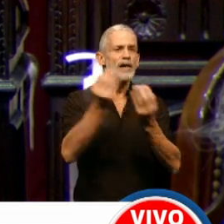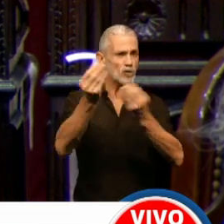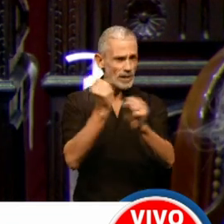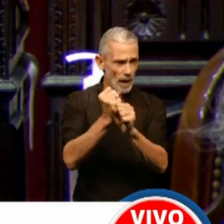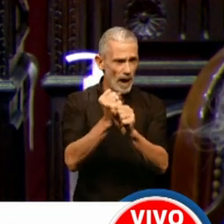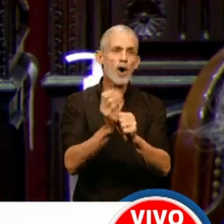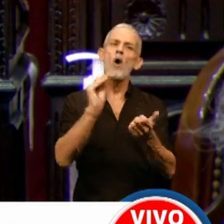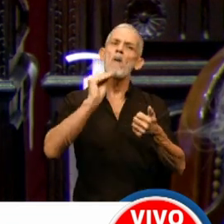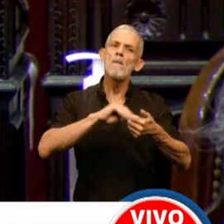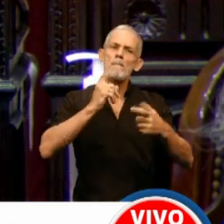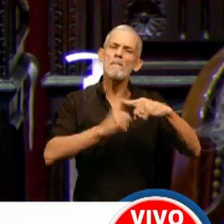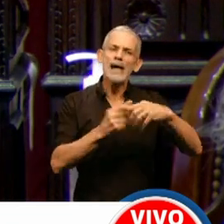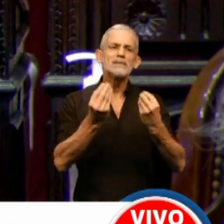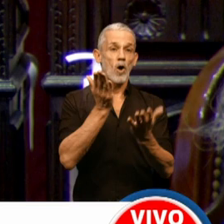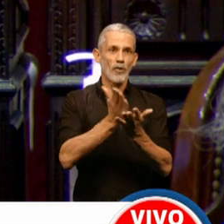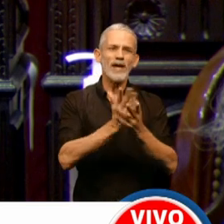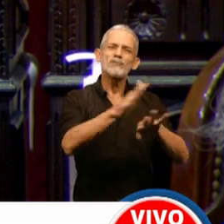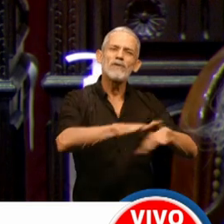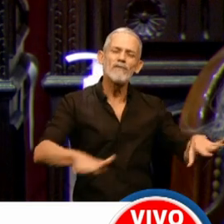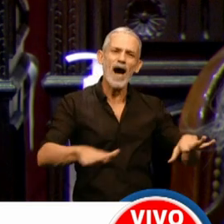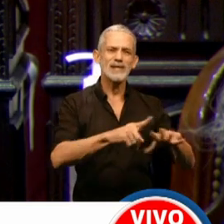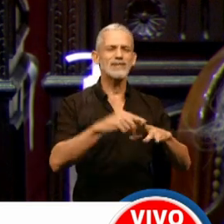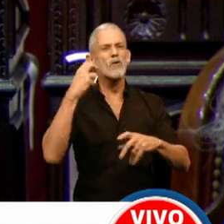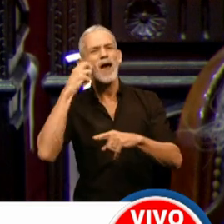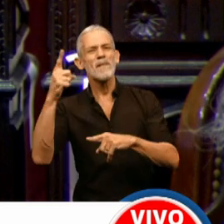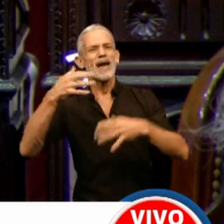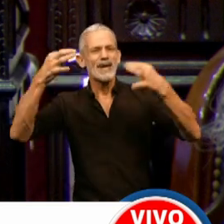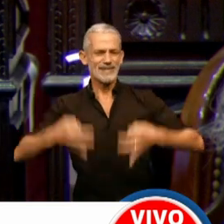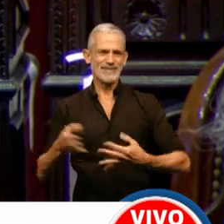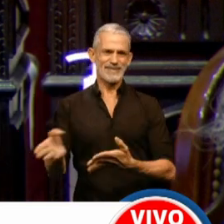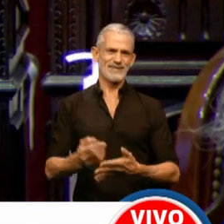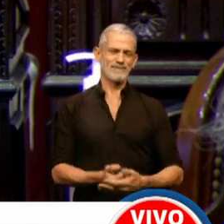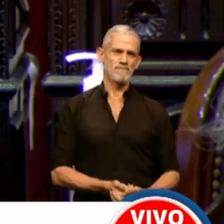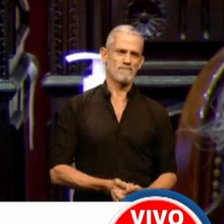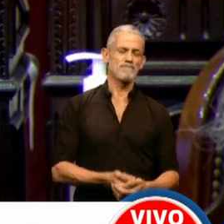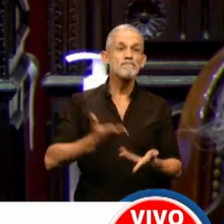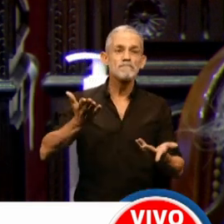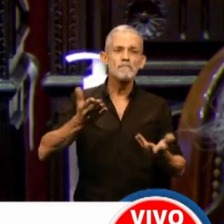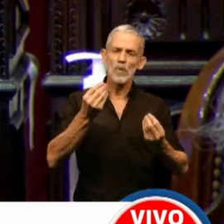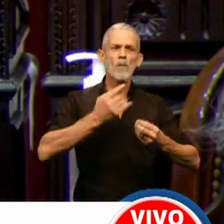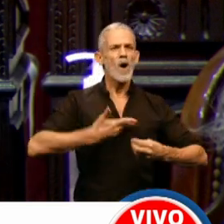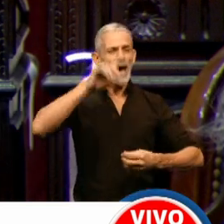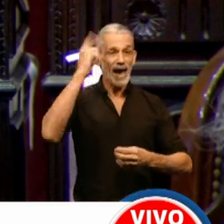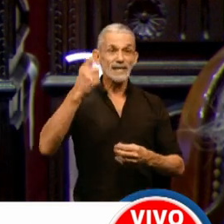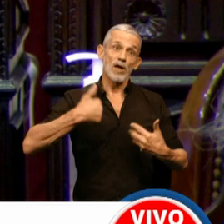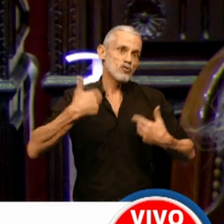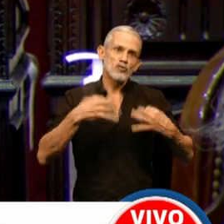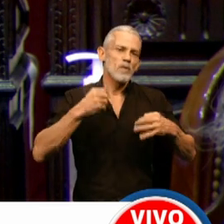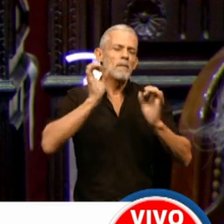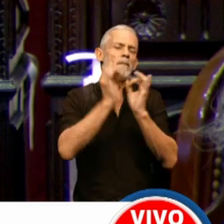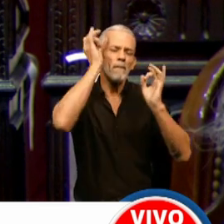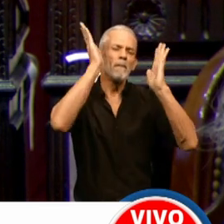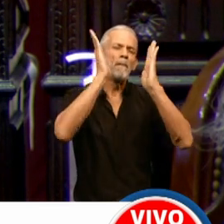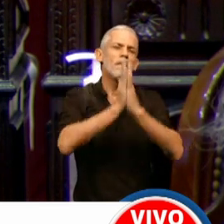trabajo sino el derecho a una infancia y una vejez digna como estado no puedo más que pedir disculpas